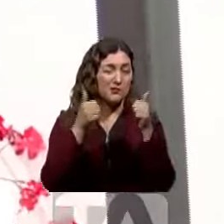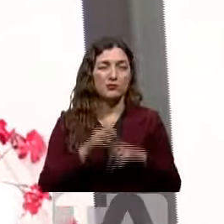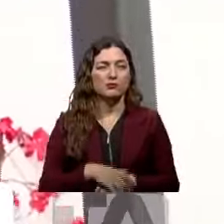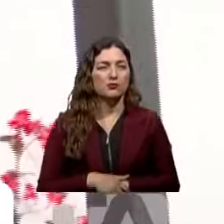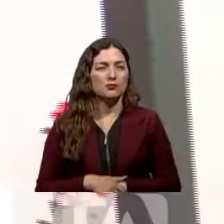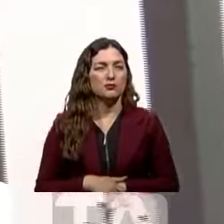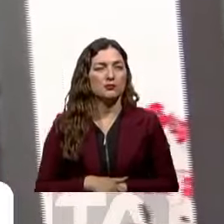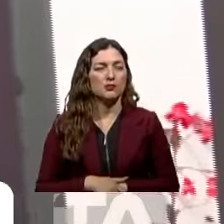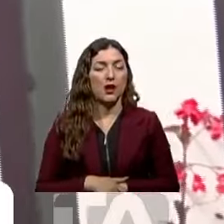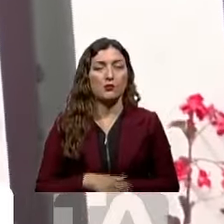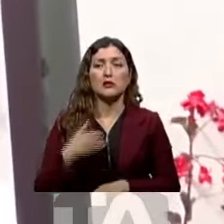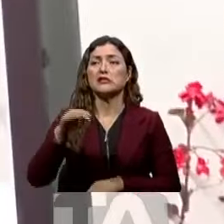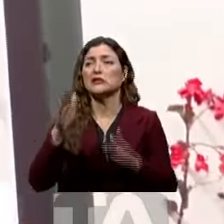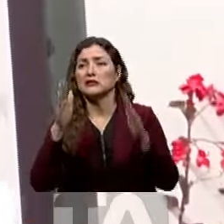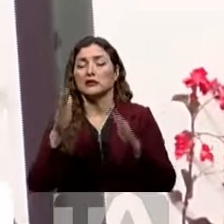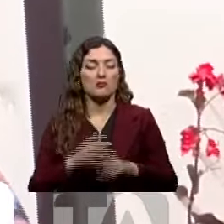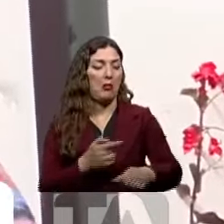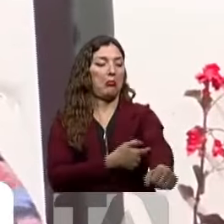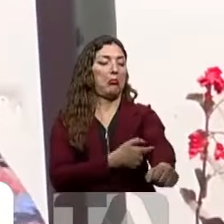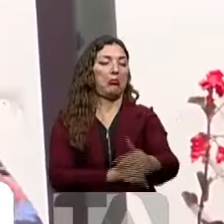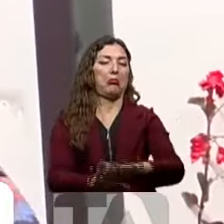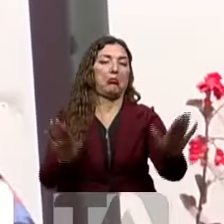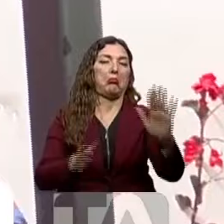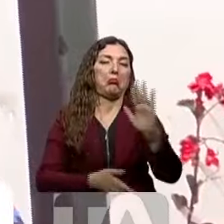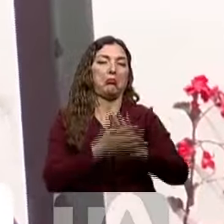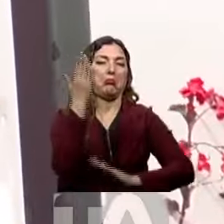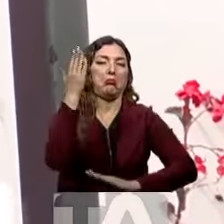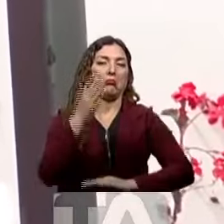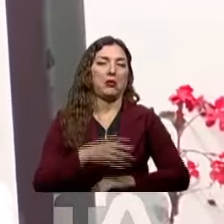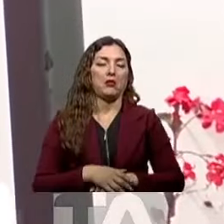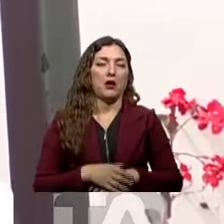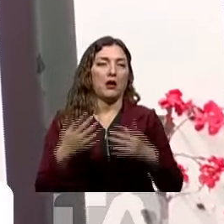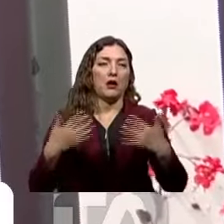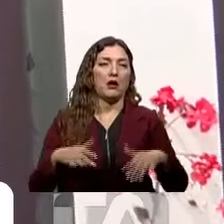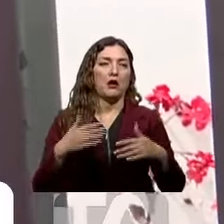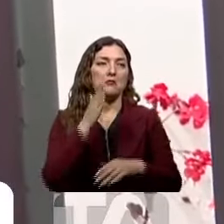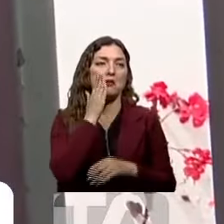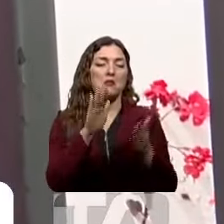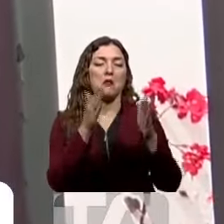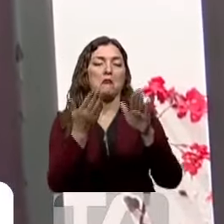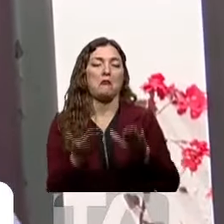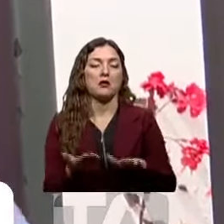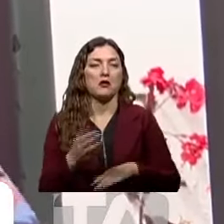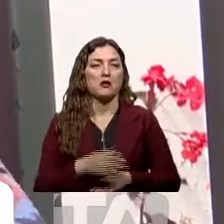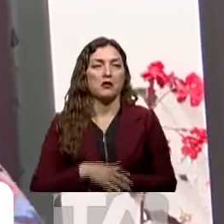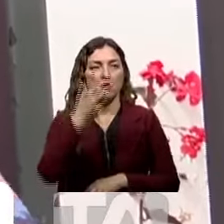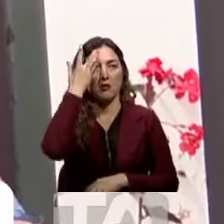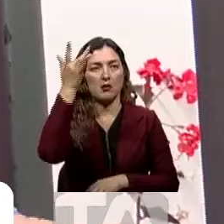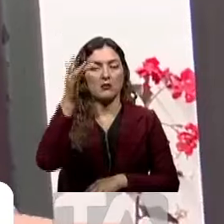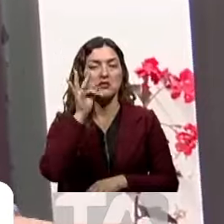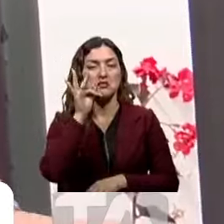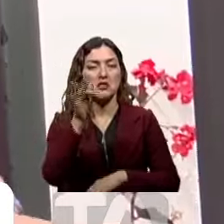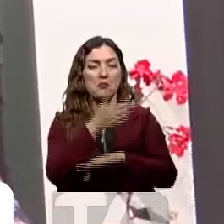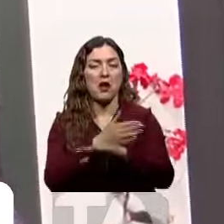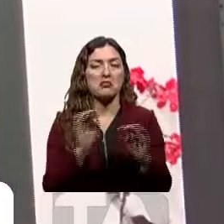cuando es debido. Solamente ponen un suero y lo mandan hasta cuando esté grave. Mami acaba de fallecer porque no hicieron los